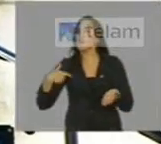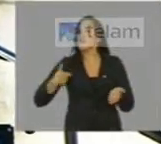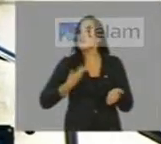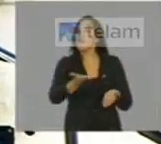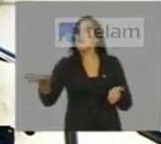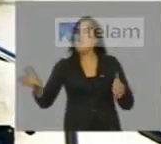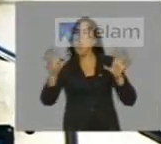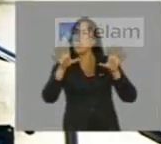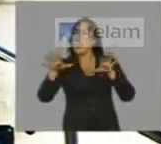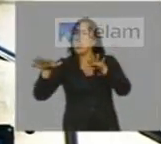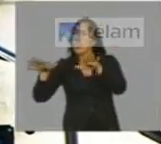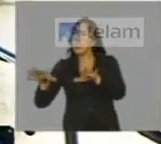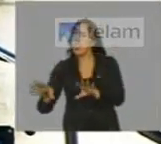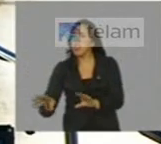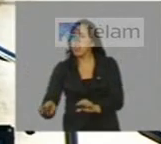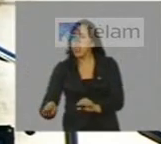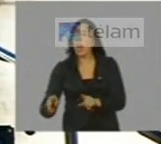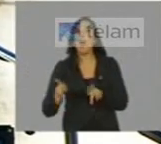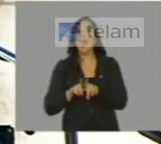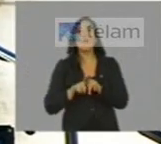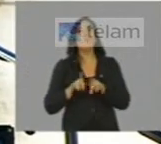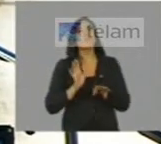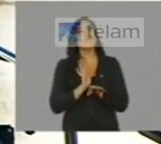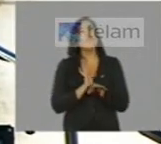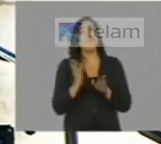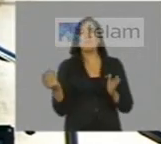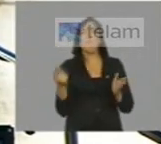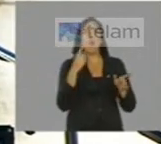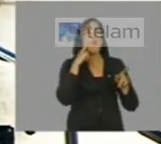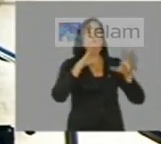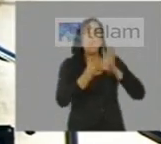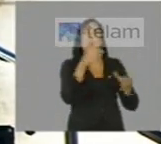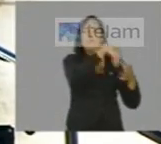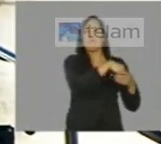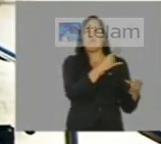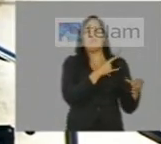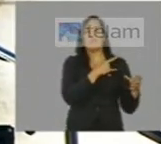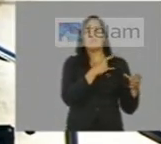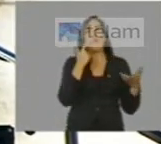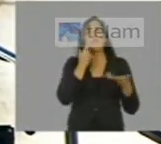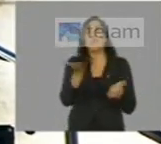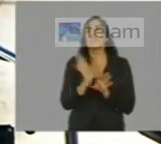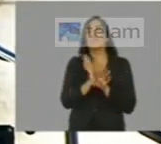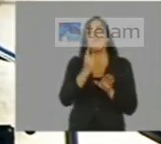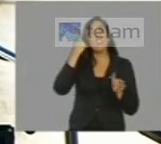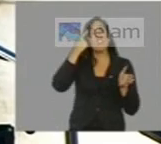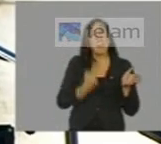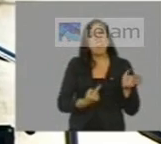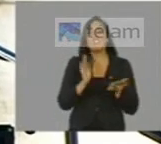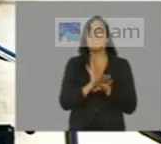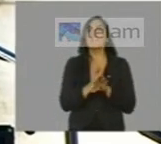decadentes que se empeñan en ofrecer el triste espectáculo de una